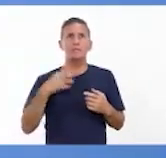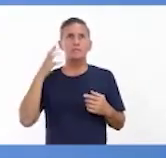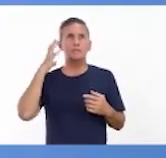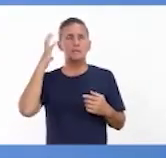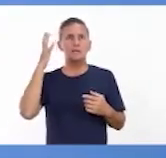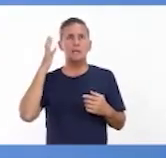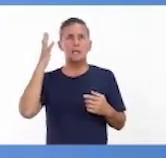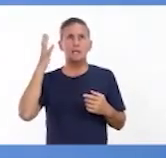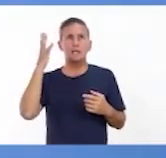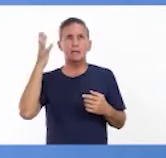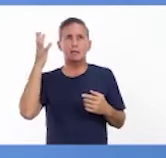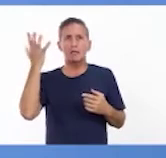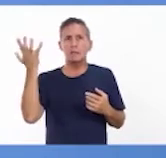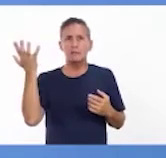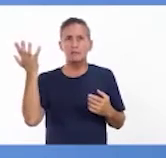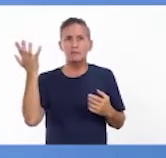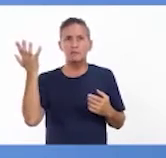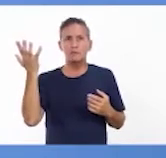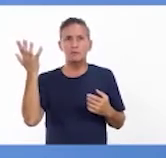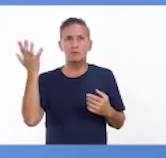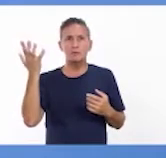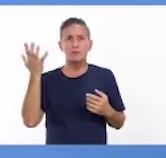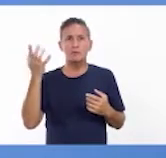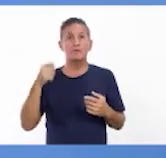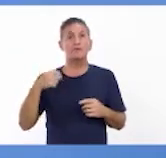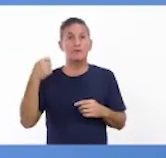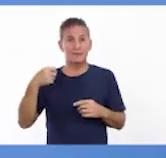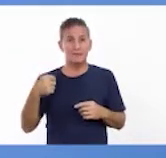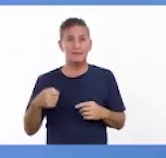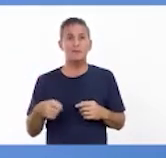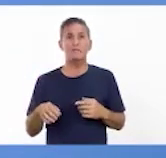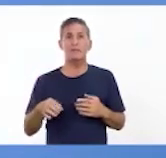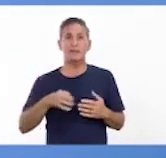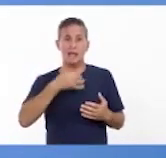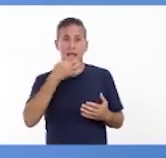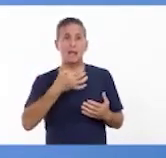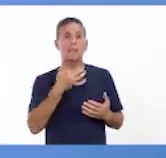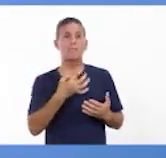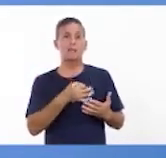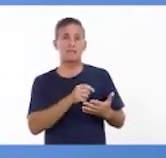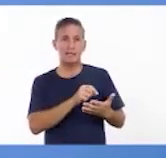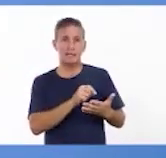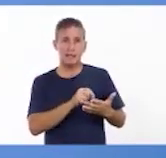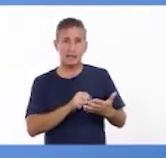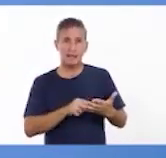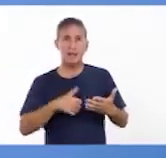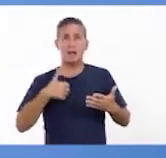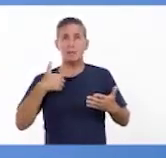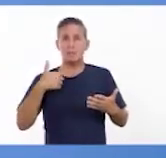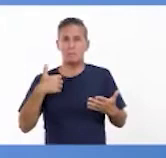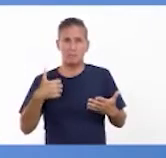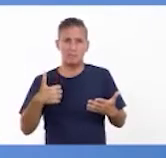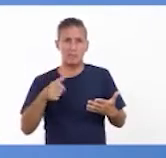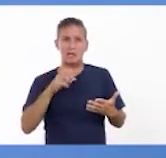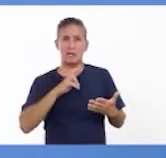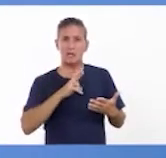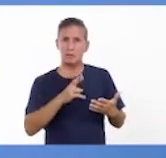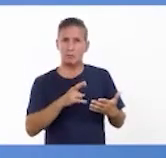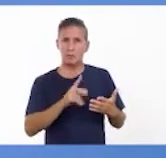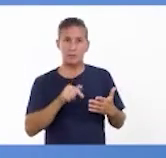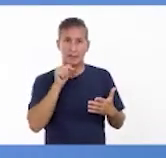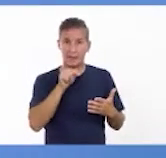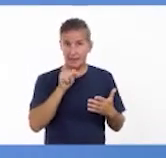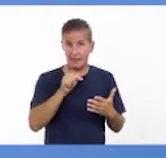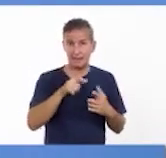absurdo y lo racional, debes fundamentar convenientemente tu respuesta. Estas van a ser